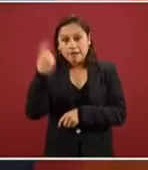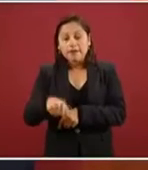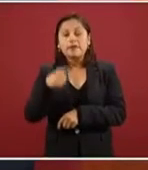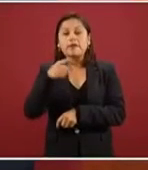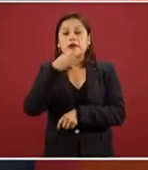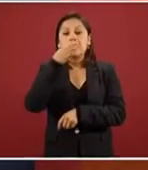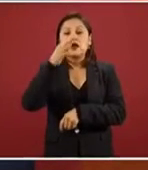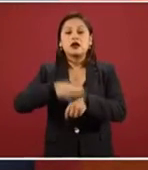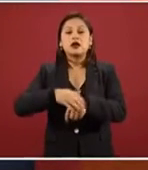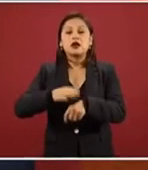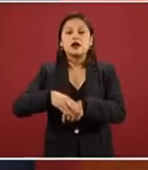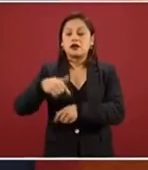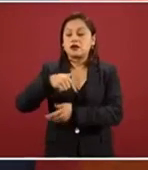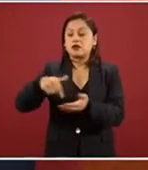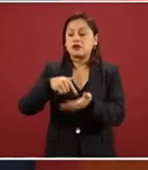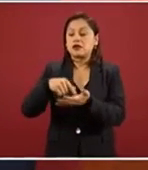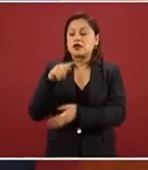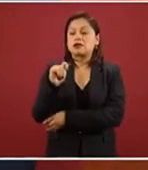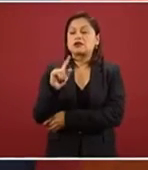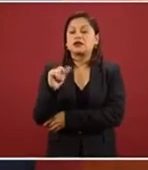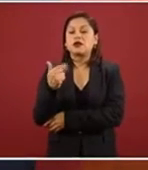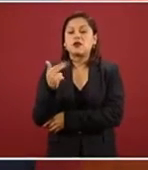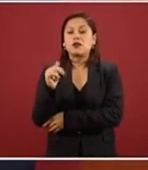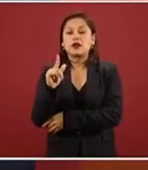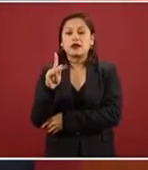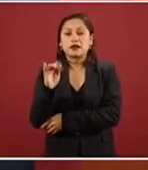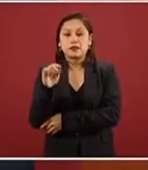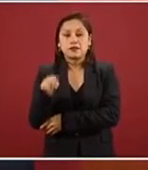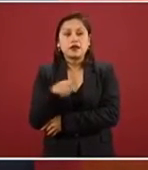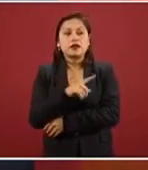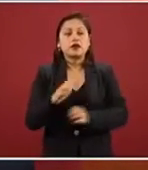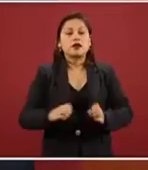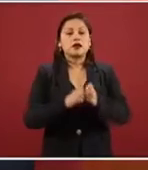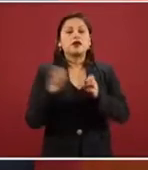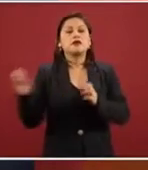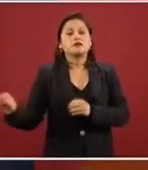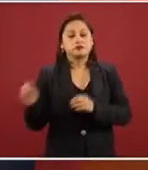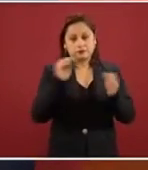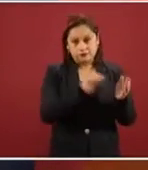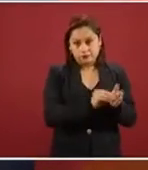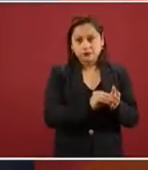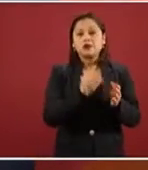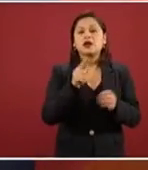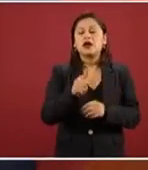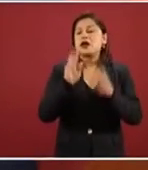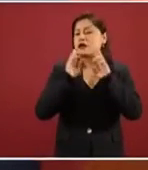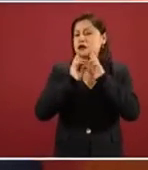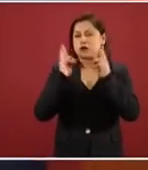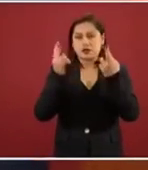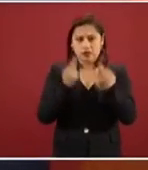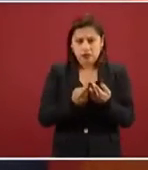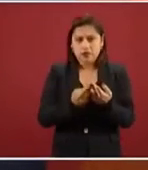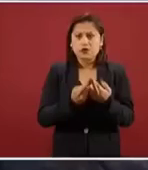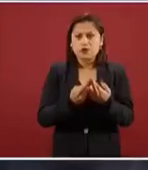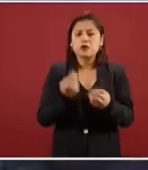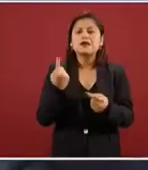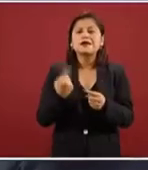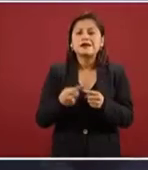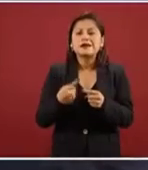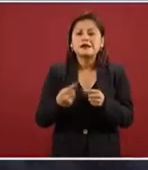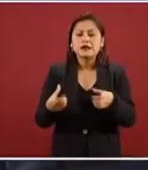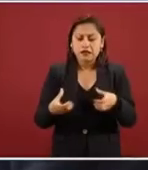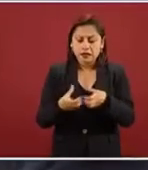de Tlahuelilpan. Afortunadamente, solamente ha tenido que sesionar esta mesa, en la que está integrada por